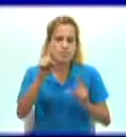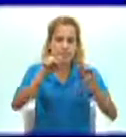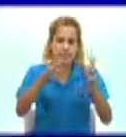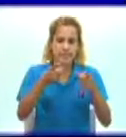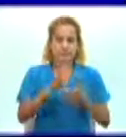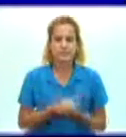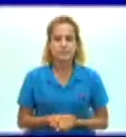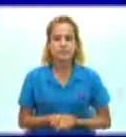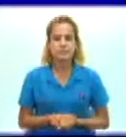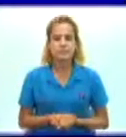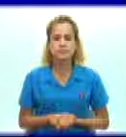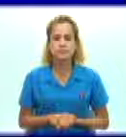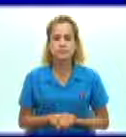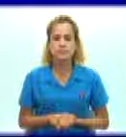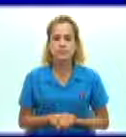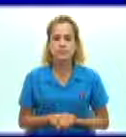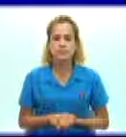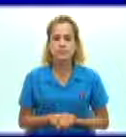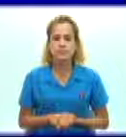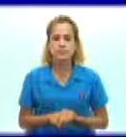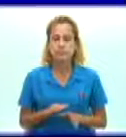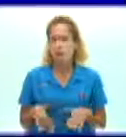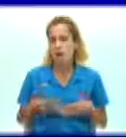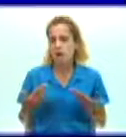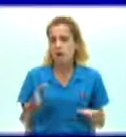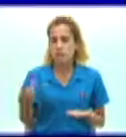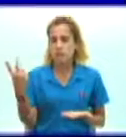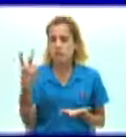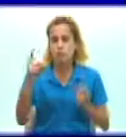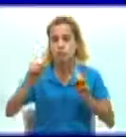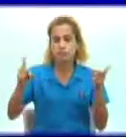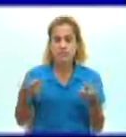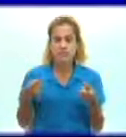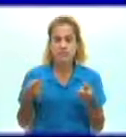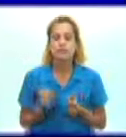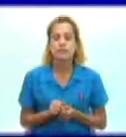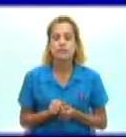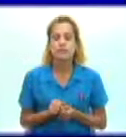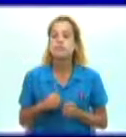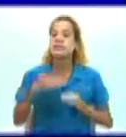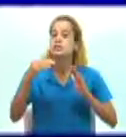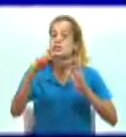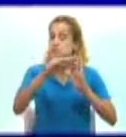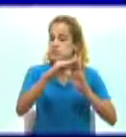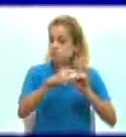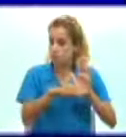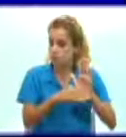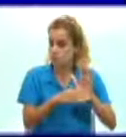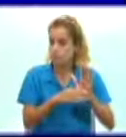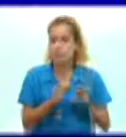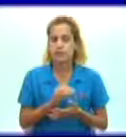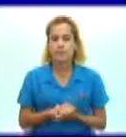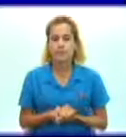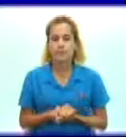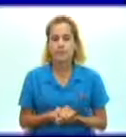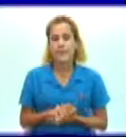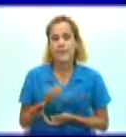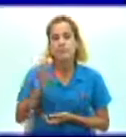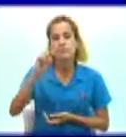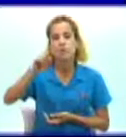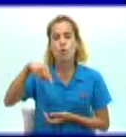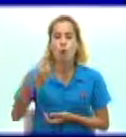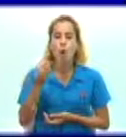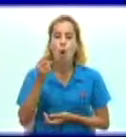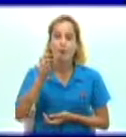paréntesis. Ahora, ¿qué nos queda? Bueno, podemos resolver el segundo paréntesis si seguimos el orden de las operaciones como estamos haciendo. 0,3 por